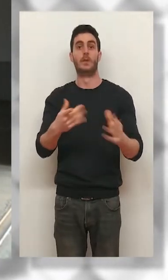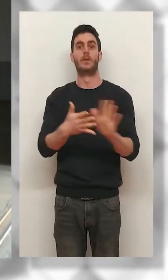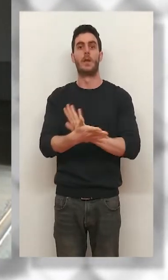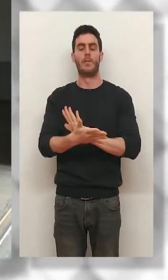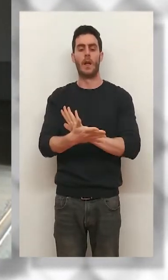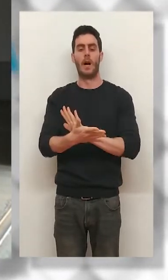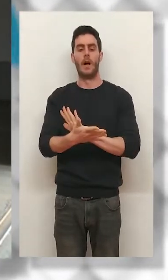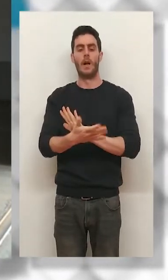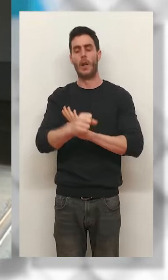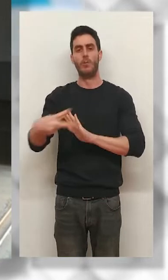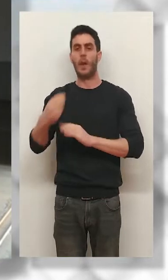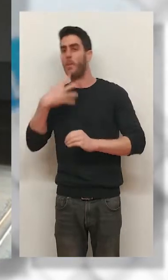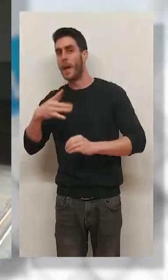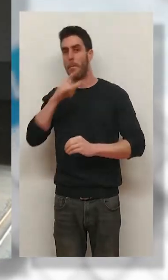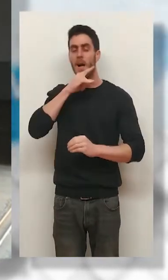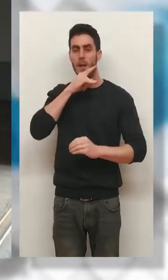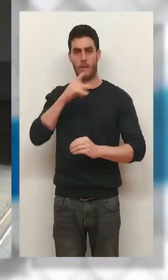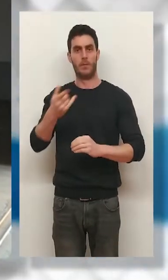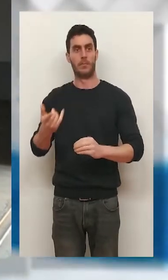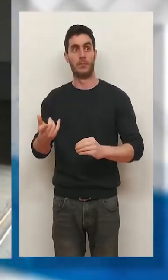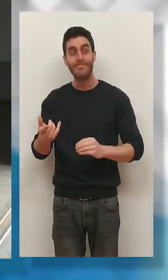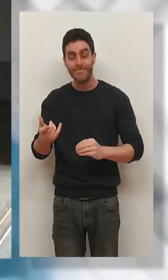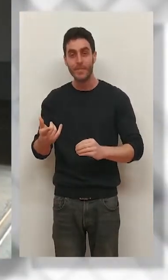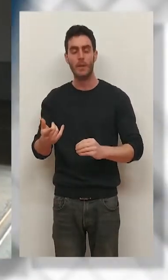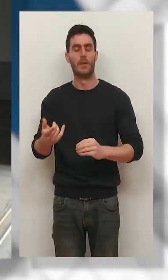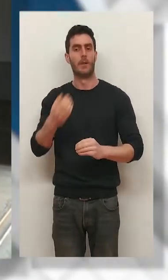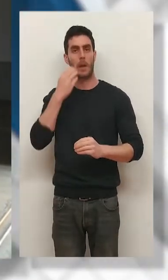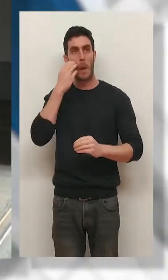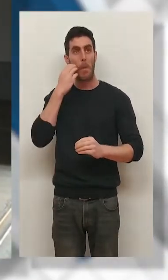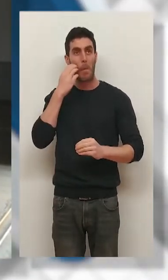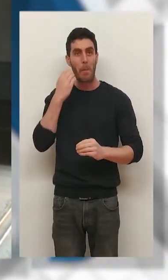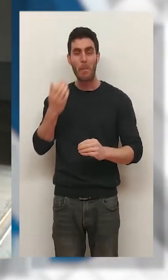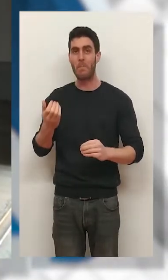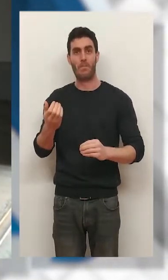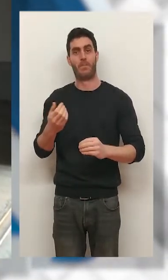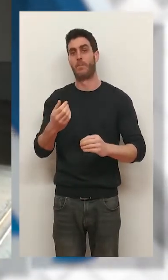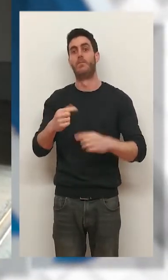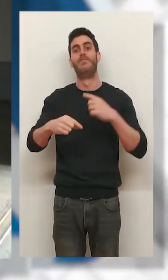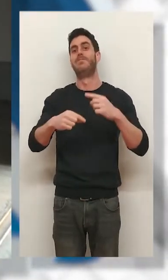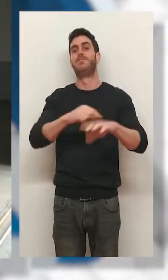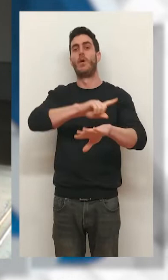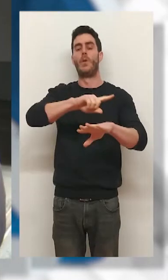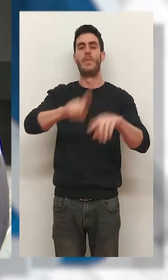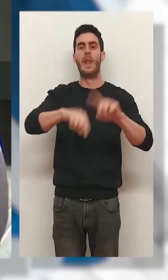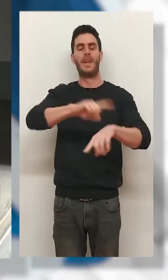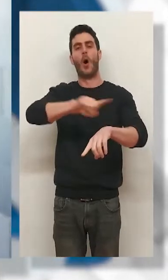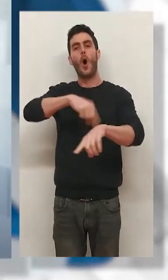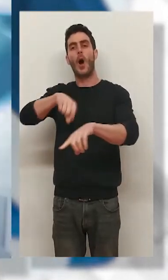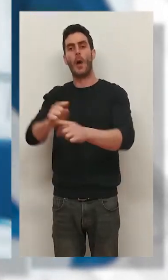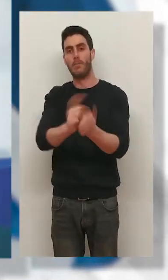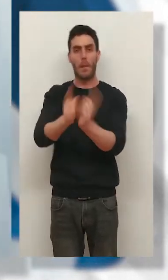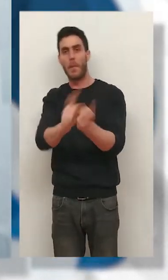suponer que todo se solucione? No. La verdad es que es una situación que cambia, ya no te digo a diario, es que cambia cada hora.